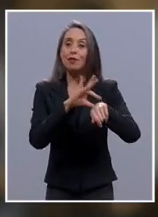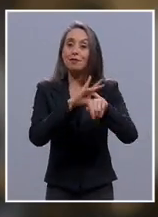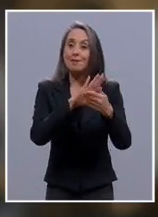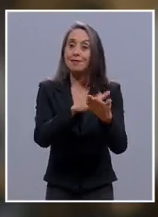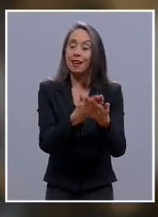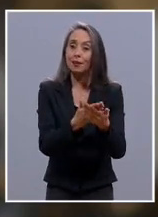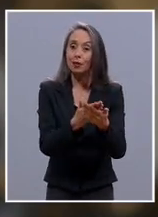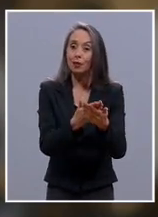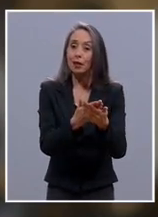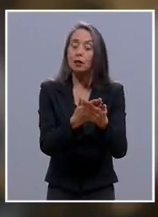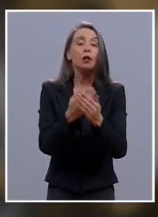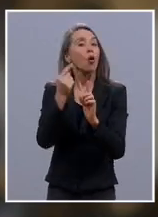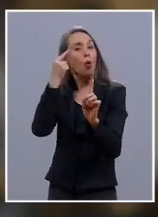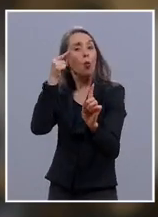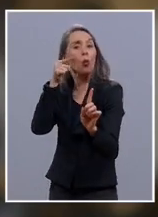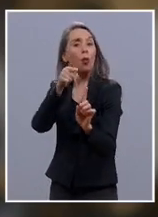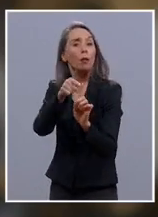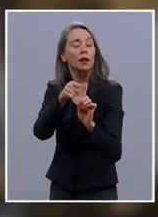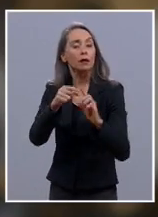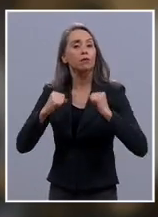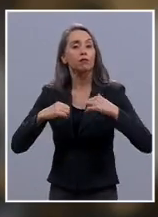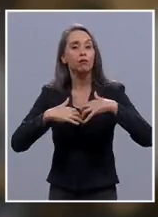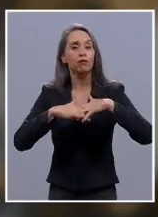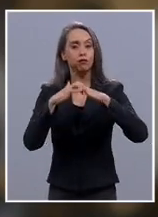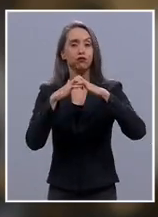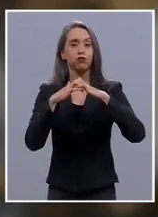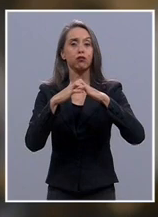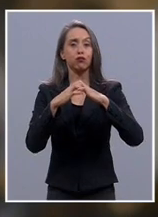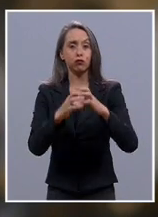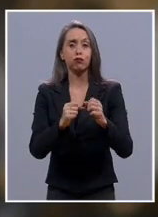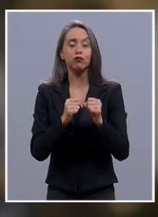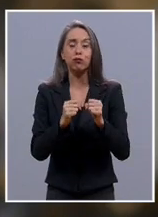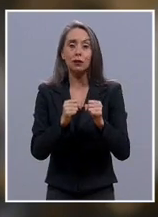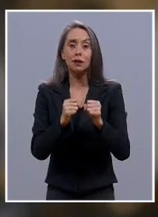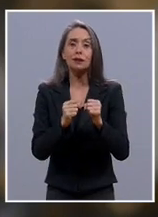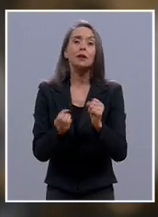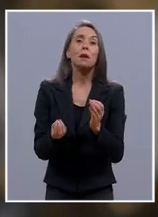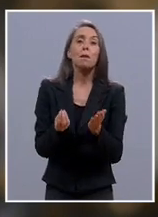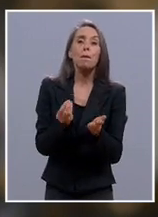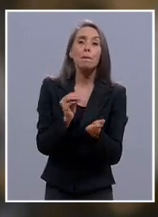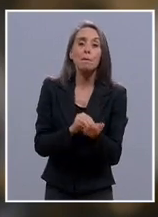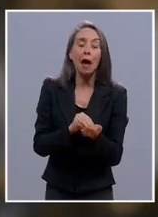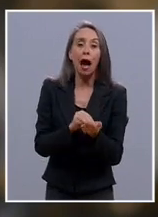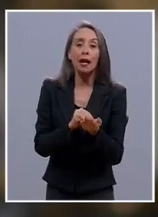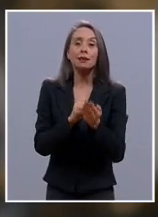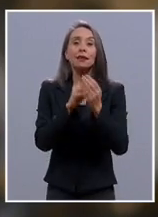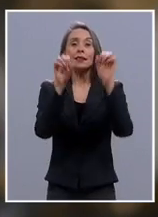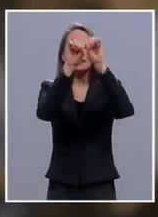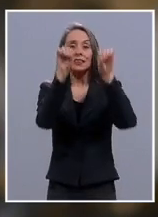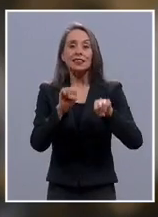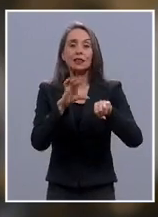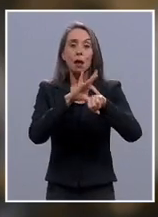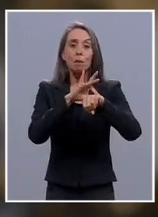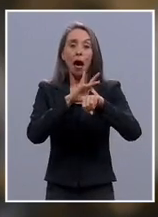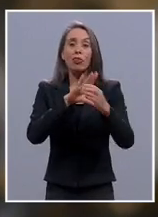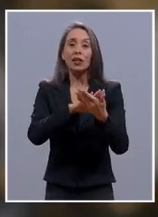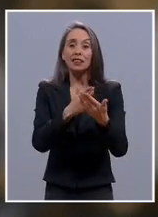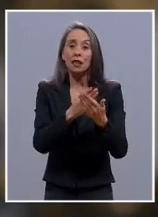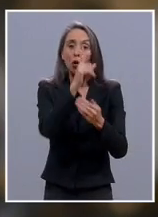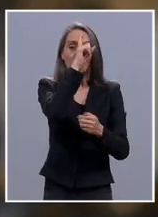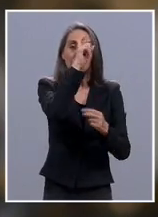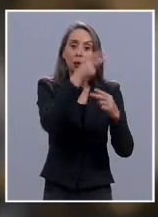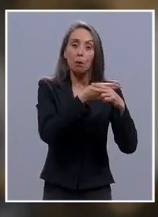ha buscado fortalecer y significativamente la capacidad de nuestro sistema de salud tanto